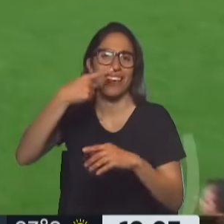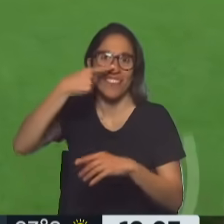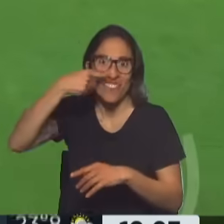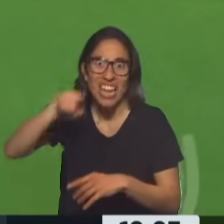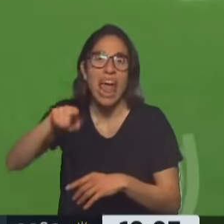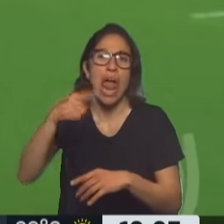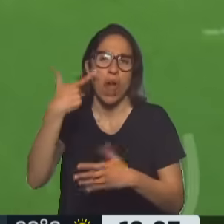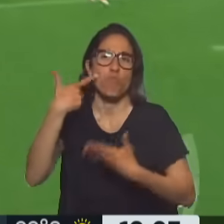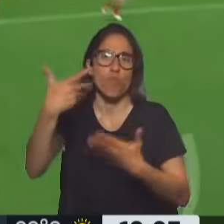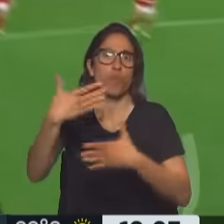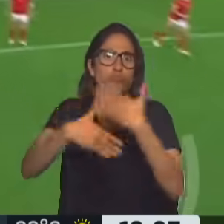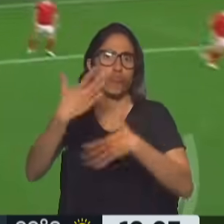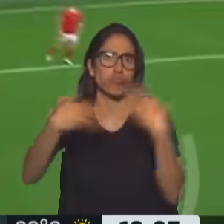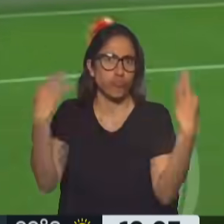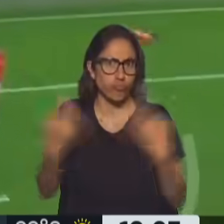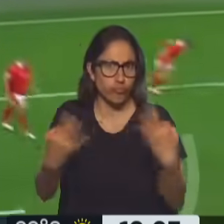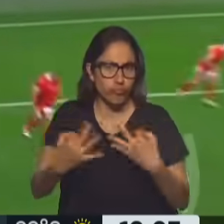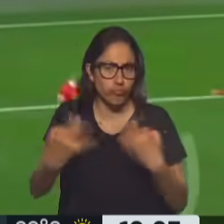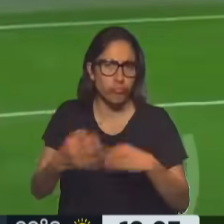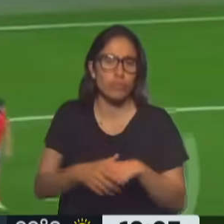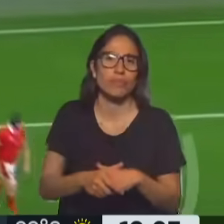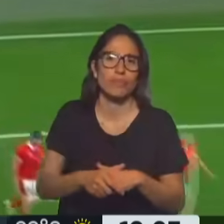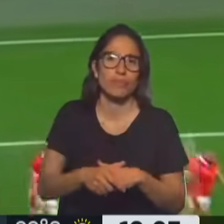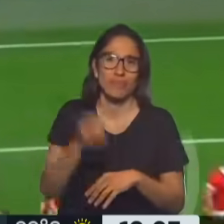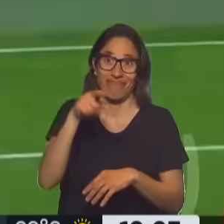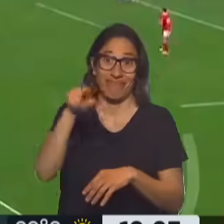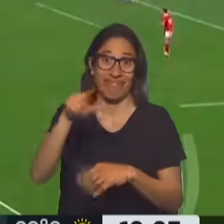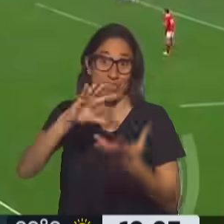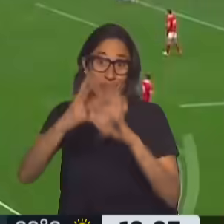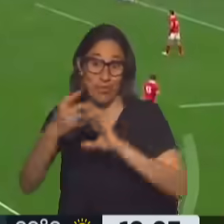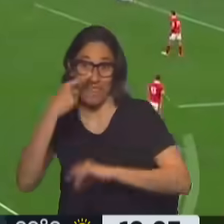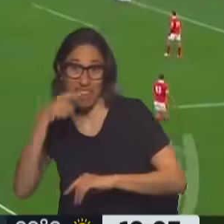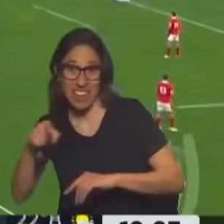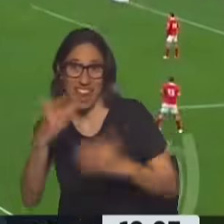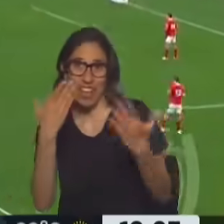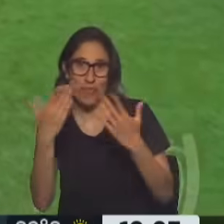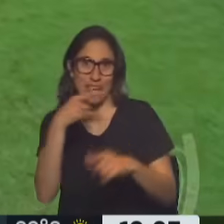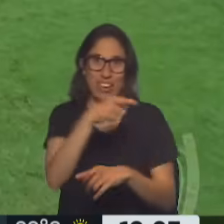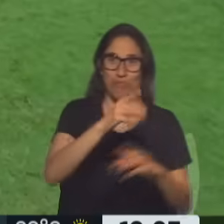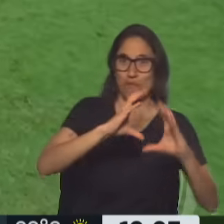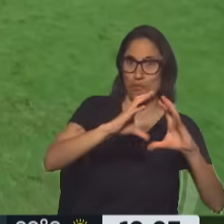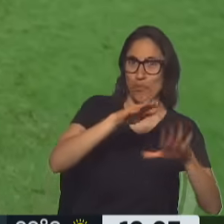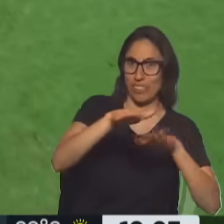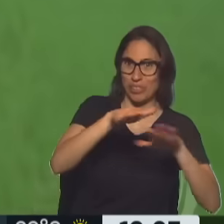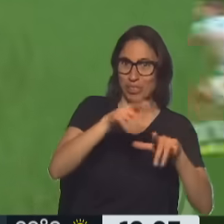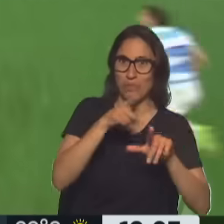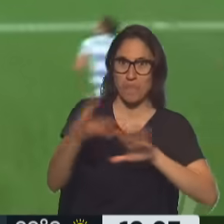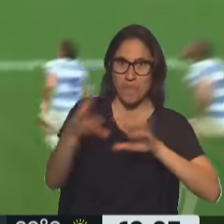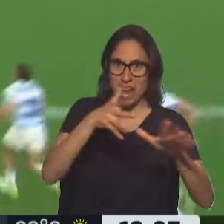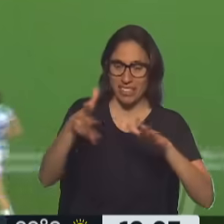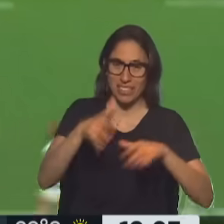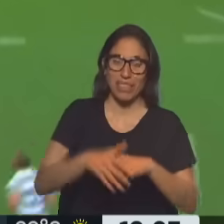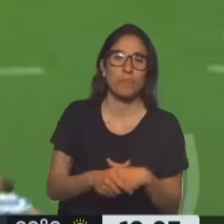comparación nos va a llevar a relacionarlo con un hecho futbolístico. En síntesis y en términos generales, la evolución tiene que